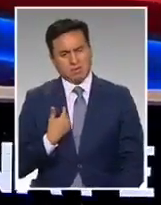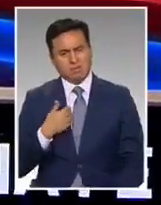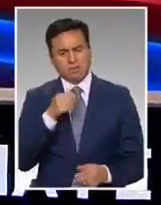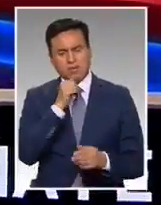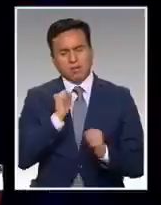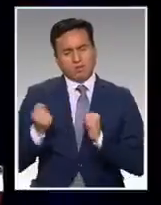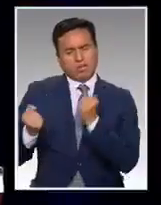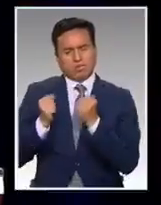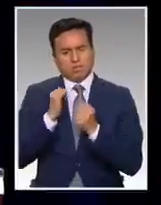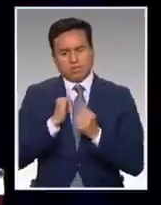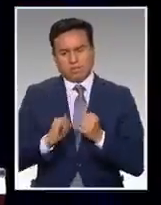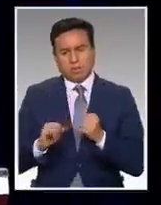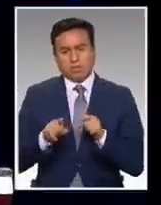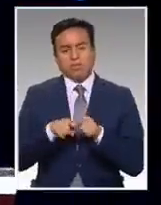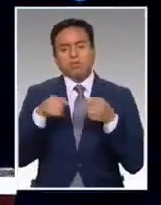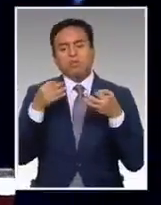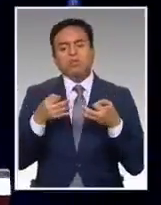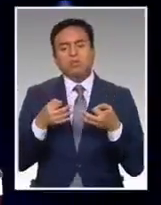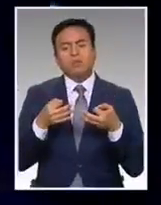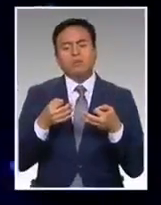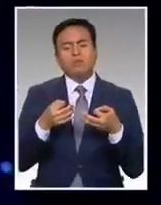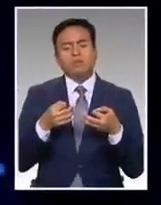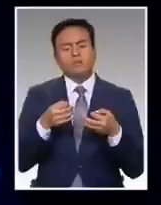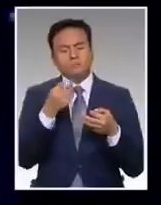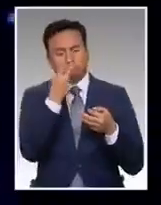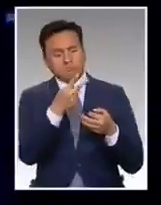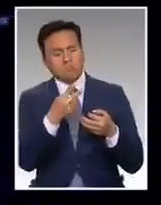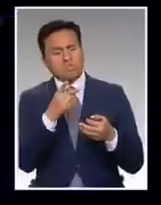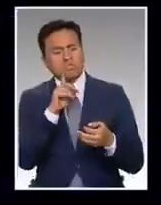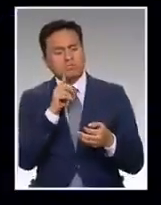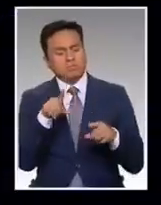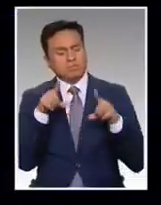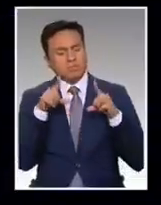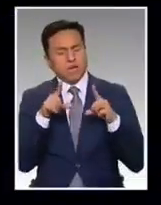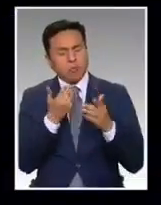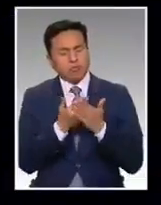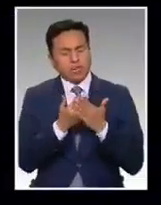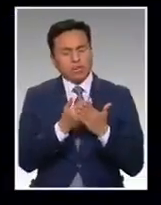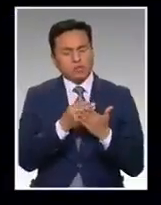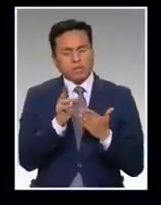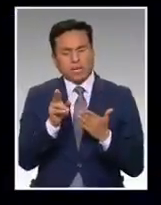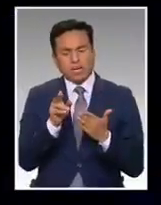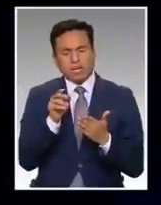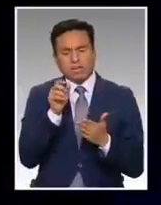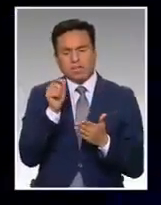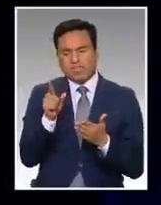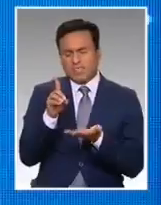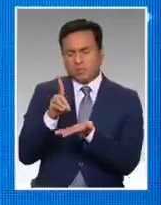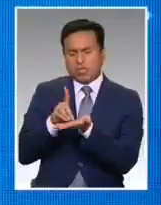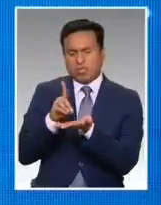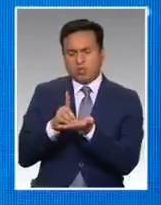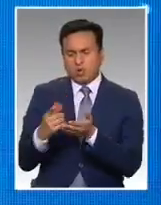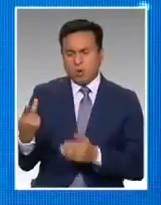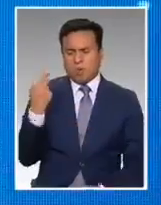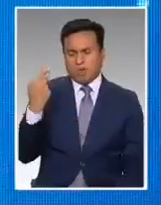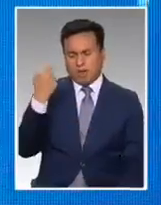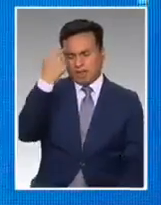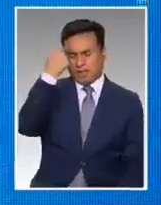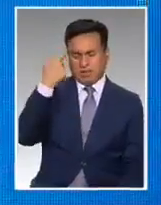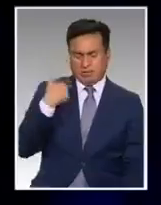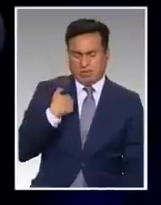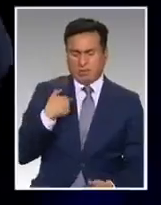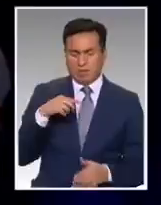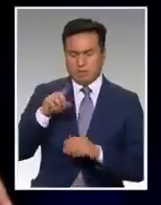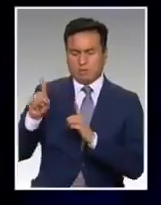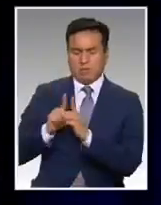infinita propósito de seguridad un cañito presidencia no lo va a condenar usted va a aprovechar su réplica para echarlo inmediatamente un diputado que ofreció meterme balas a través de mi